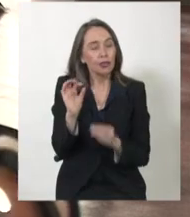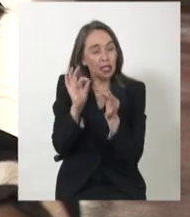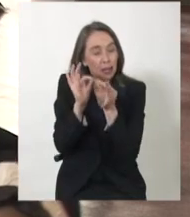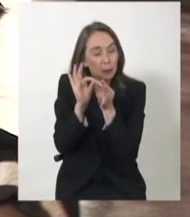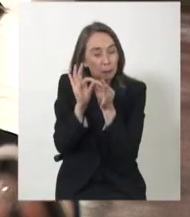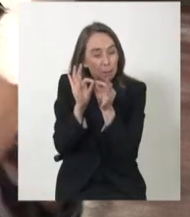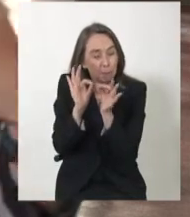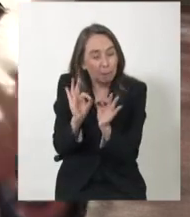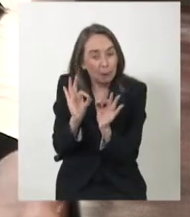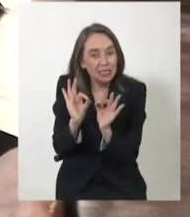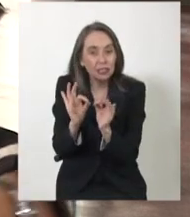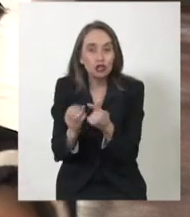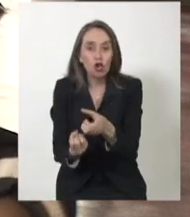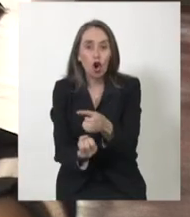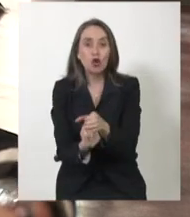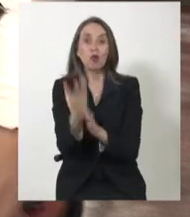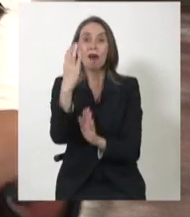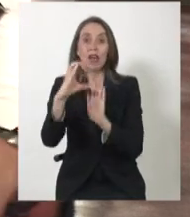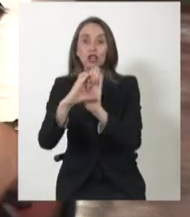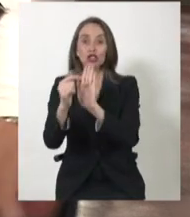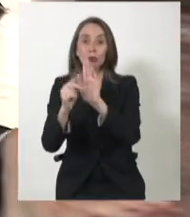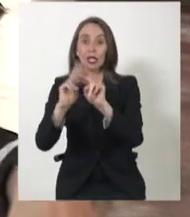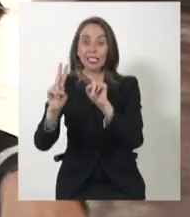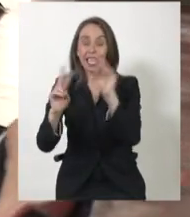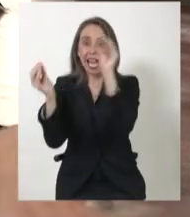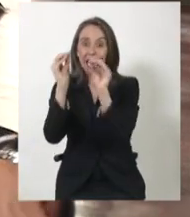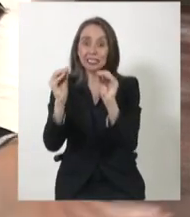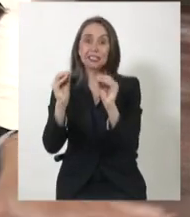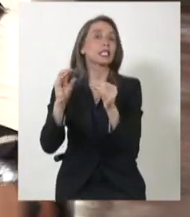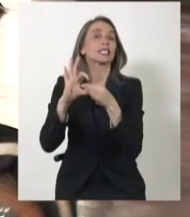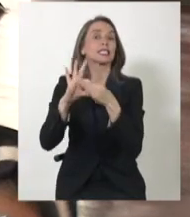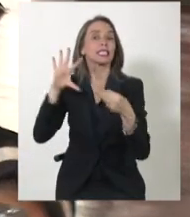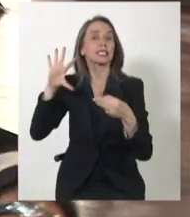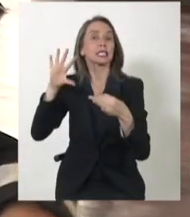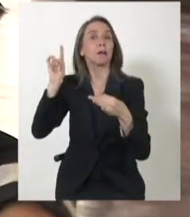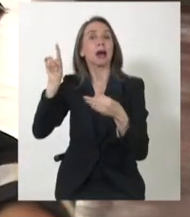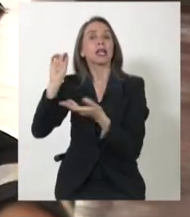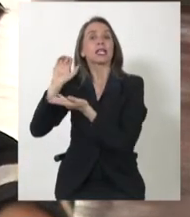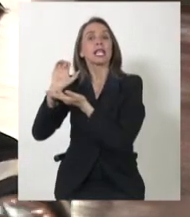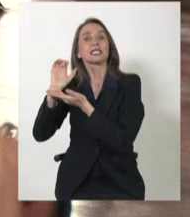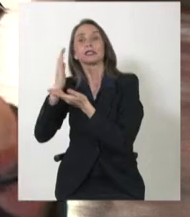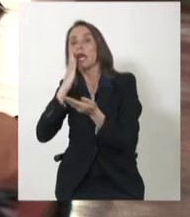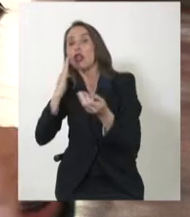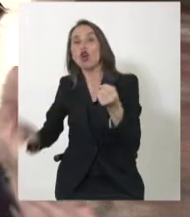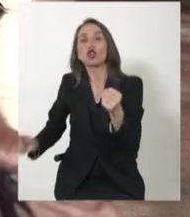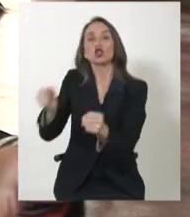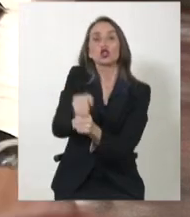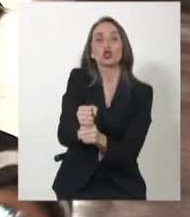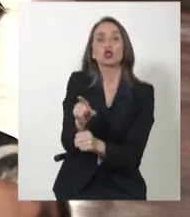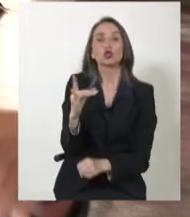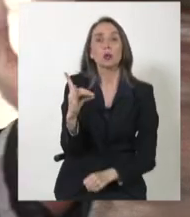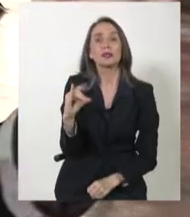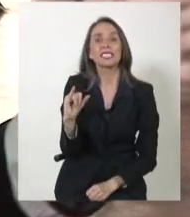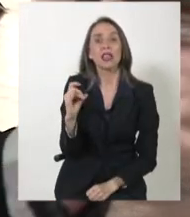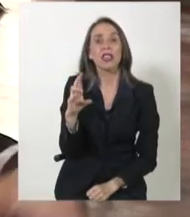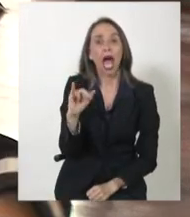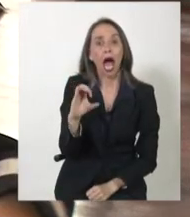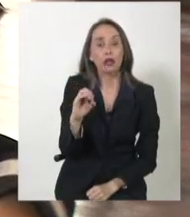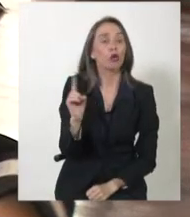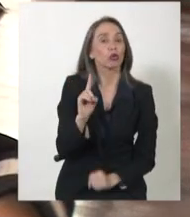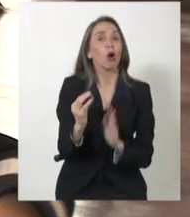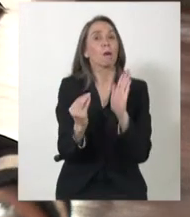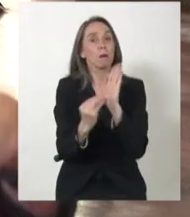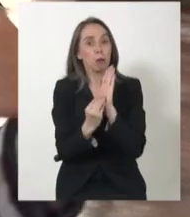preciso que la nueva Constitución, insisto, se desembarace de este modelo de Estado subsidiario y establezca un Estado que pudiera